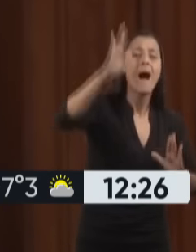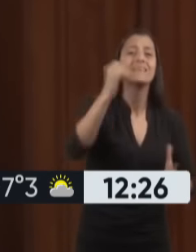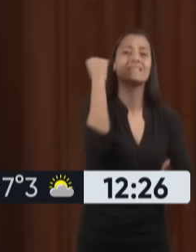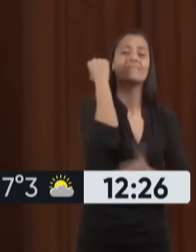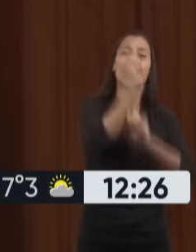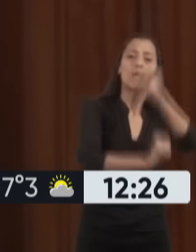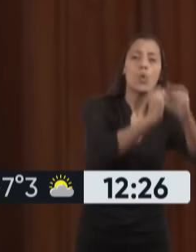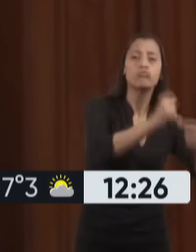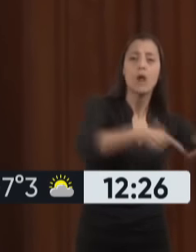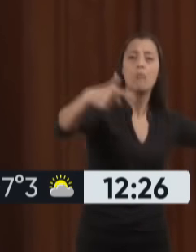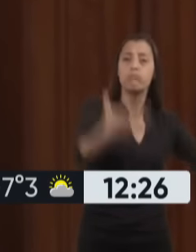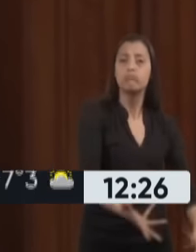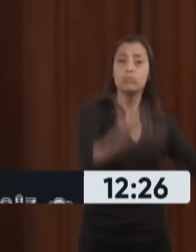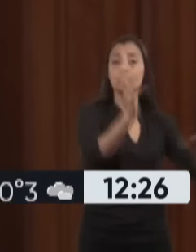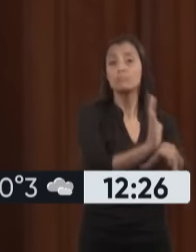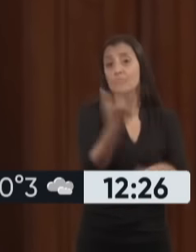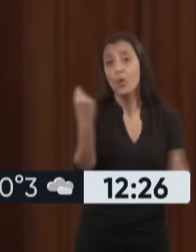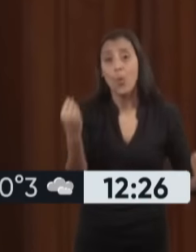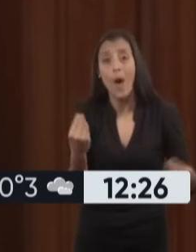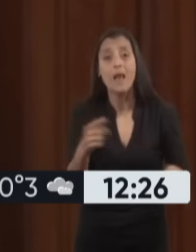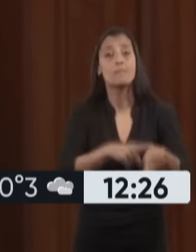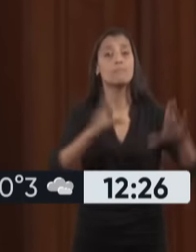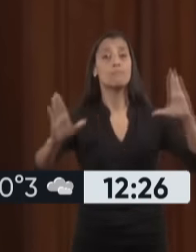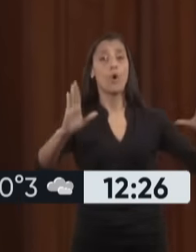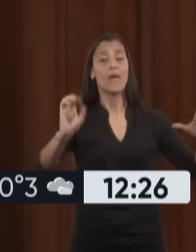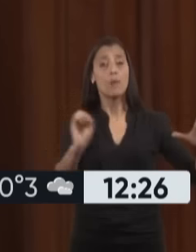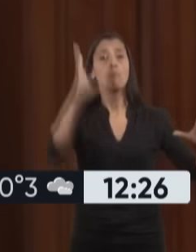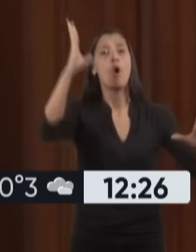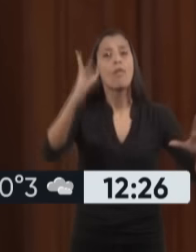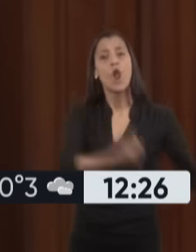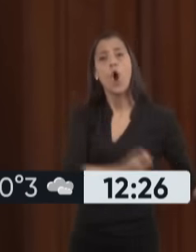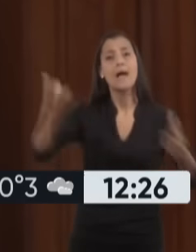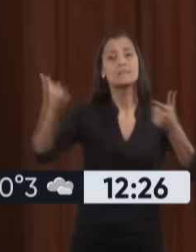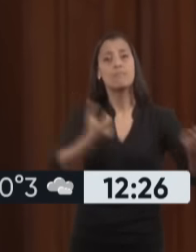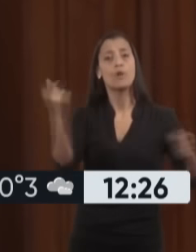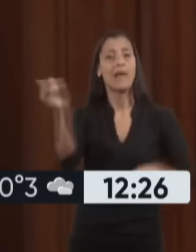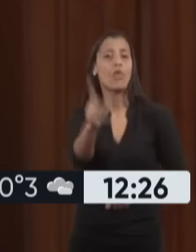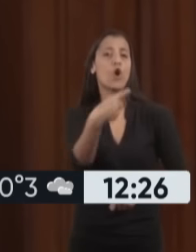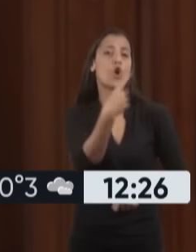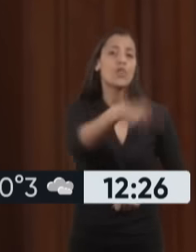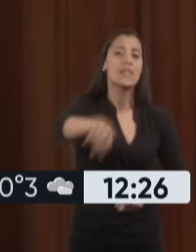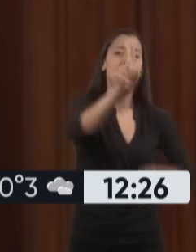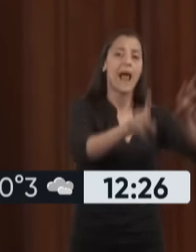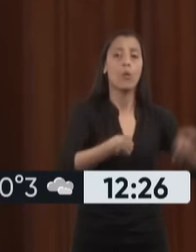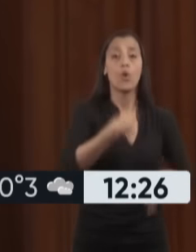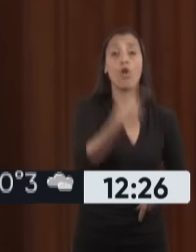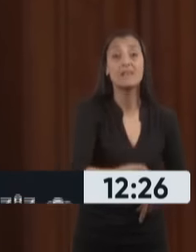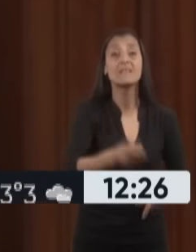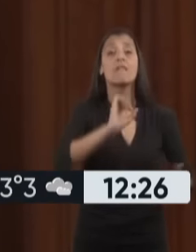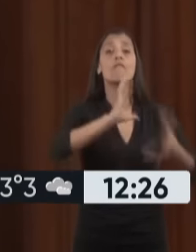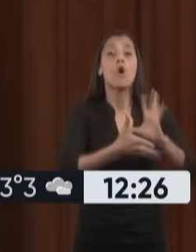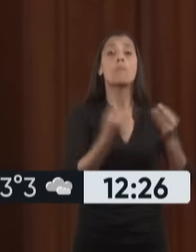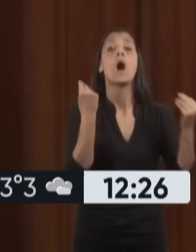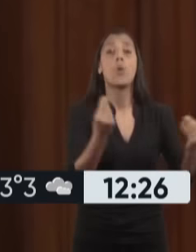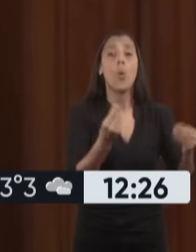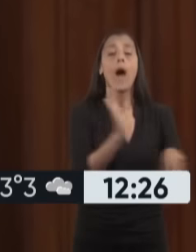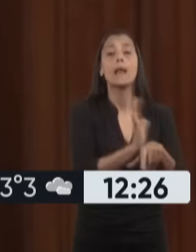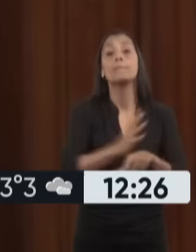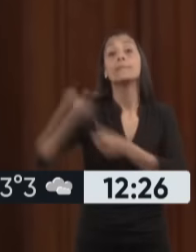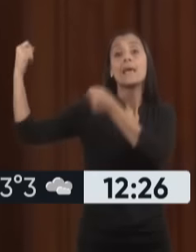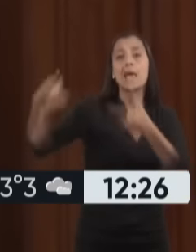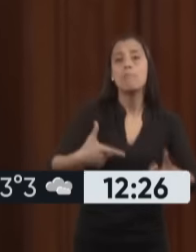historia argentina fue precisamente durante el modelo agroexportador, y no, como dicen algunos, con el modelo fracasado de sustitución de